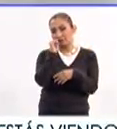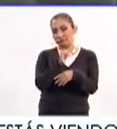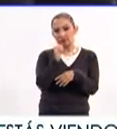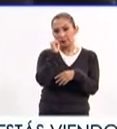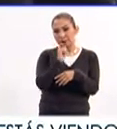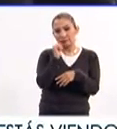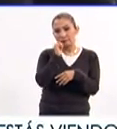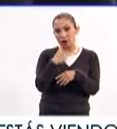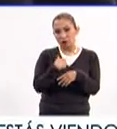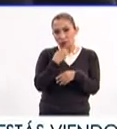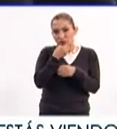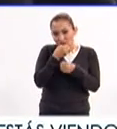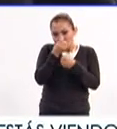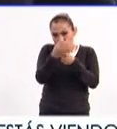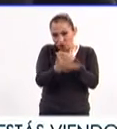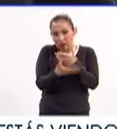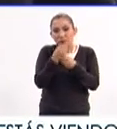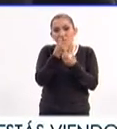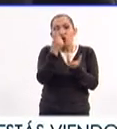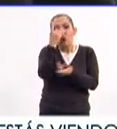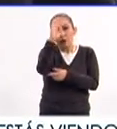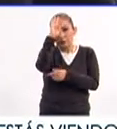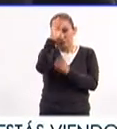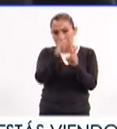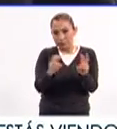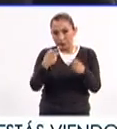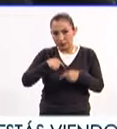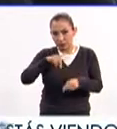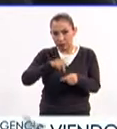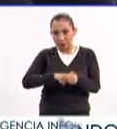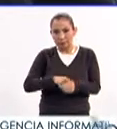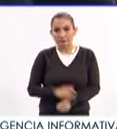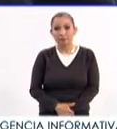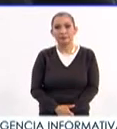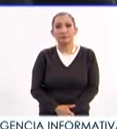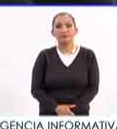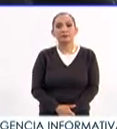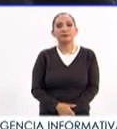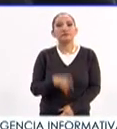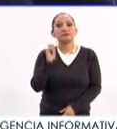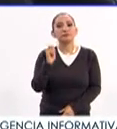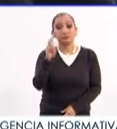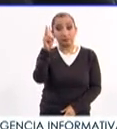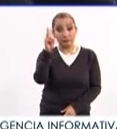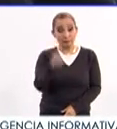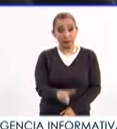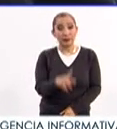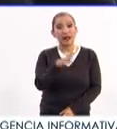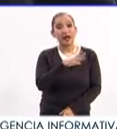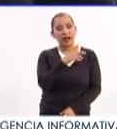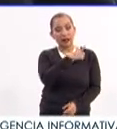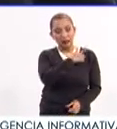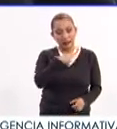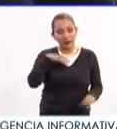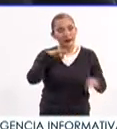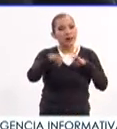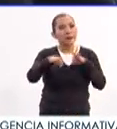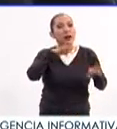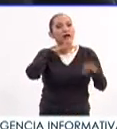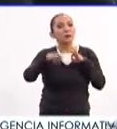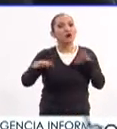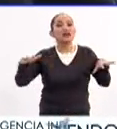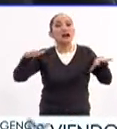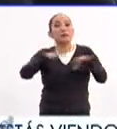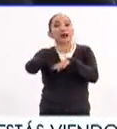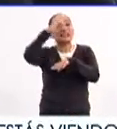finalmente quiero compartirle con usted una reflexión muy personal, y es que realmente hay que trabajar por cambiar